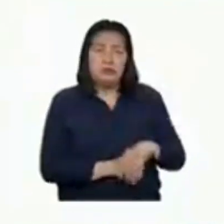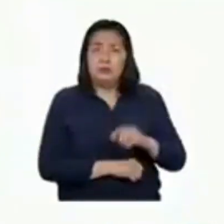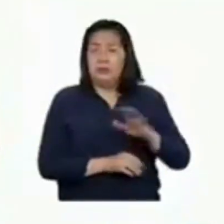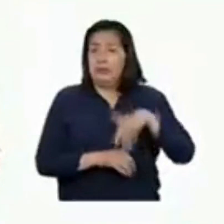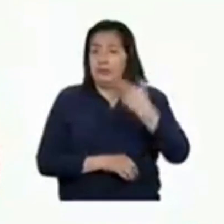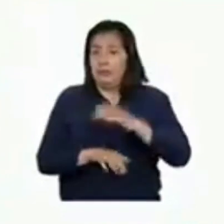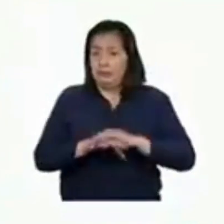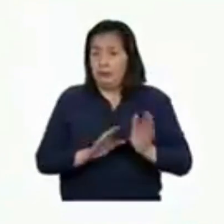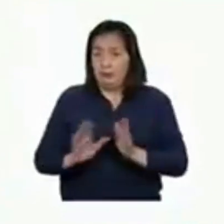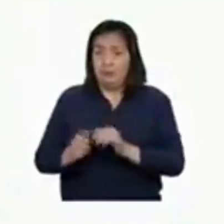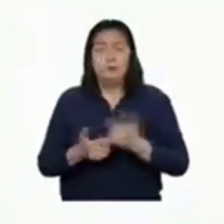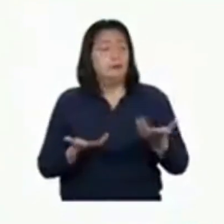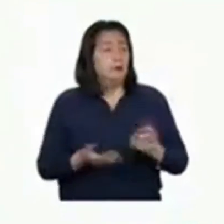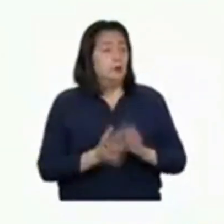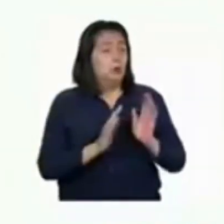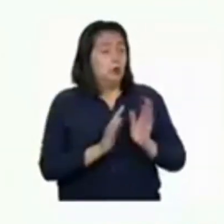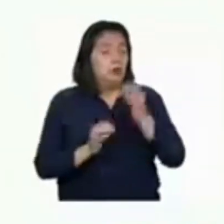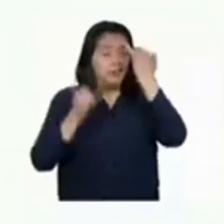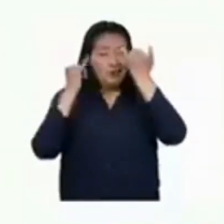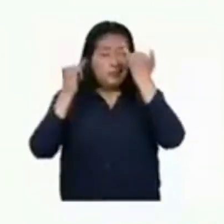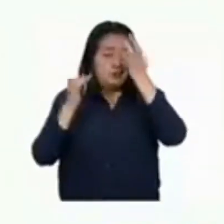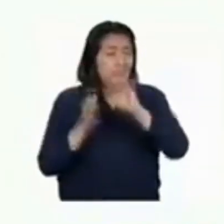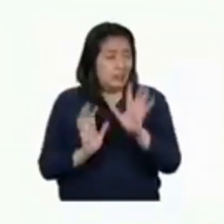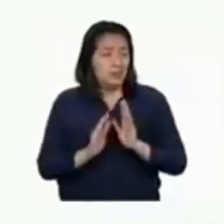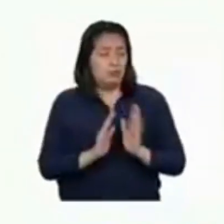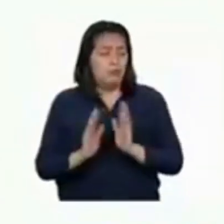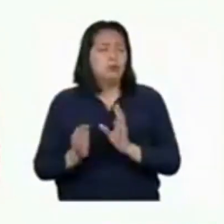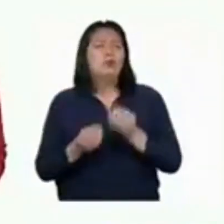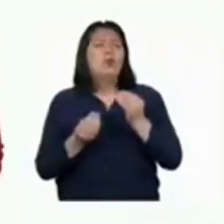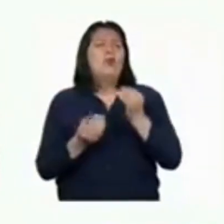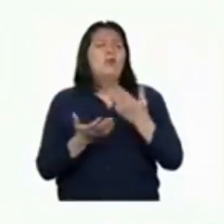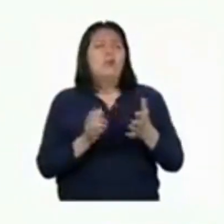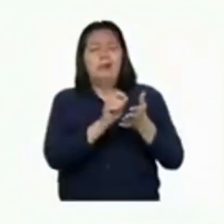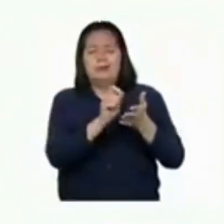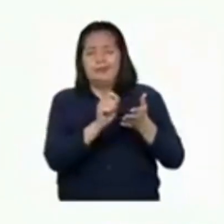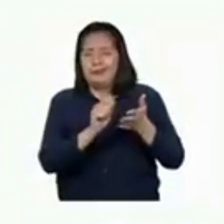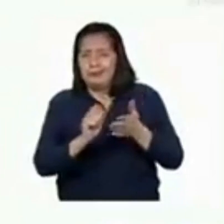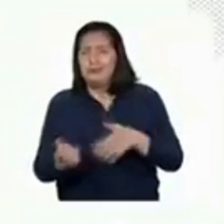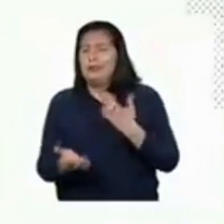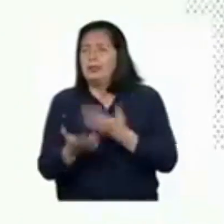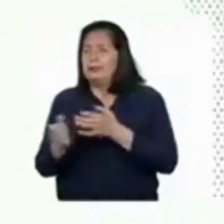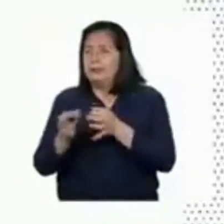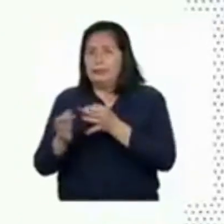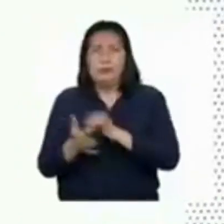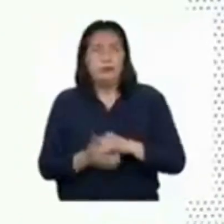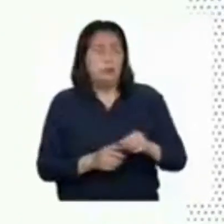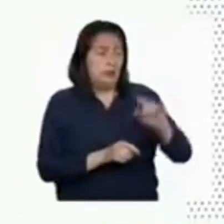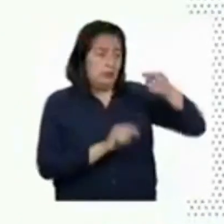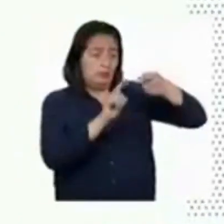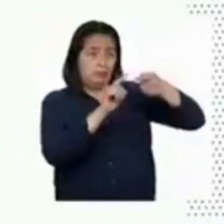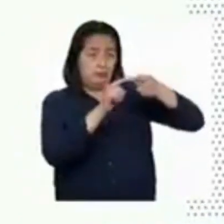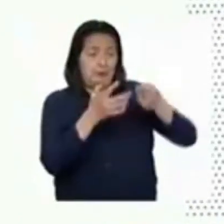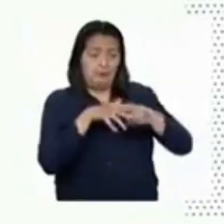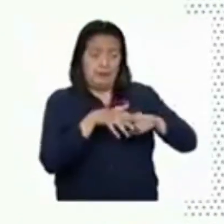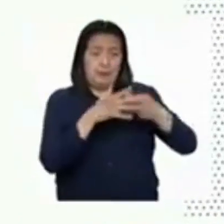Luego de planificar, organizaremos nuestras ideas teniendo en cuenta la estructura del texto argumentativo. En la introducción,